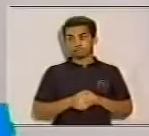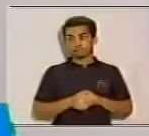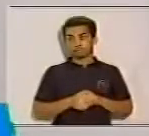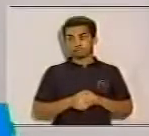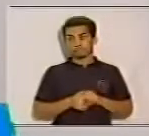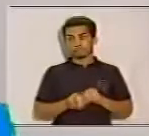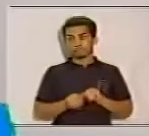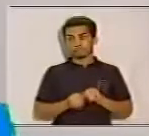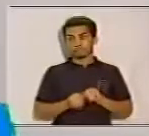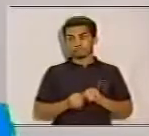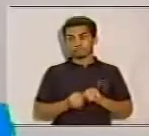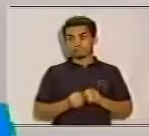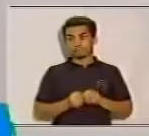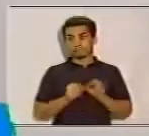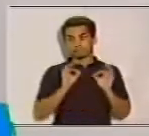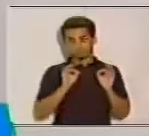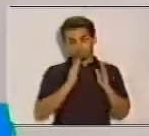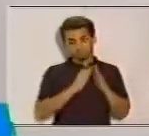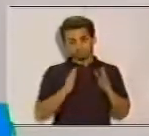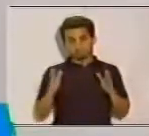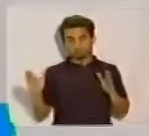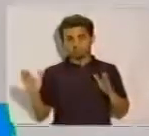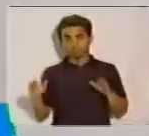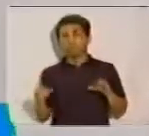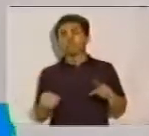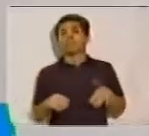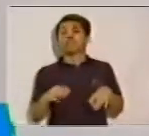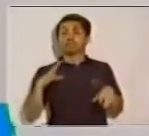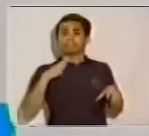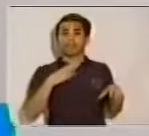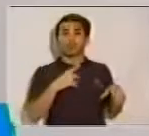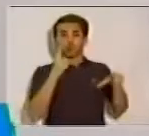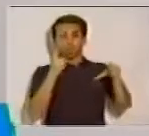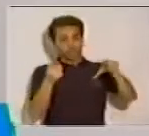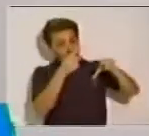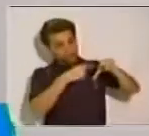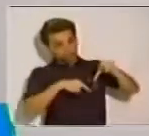Recapitulando, hasta ahorita llevamos una circunferencia mayor,